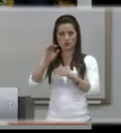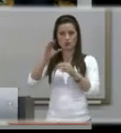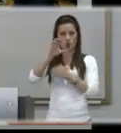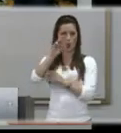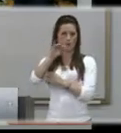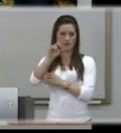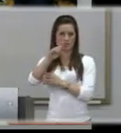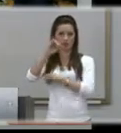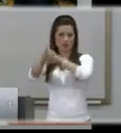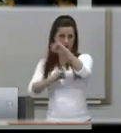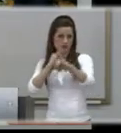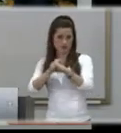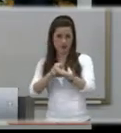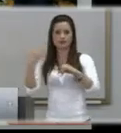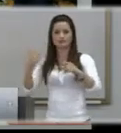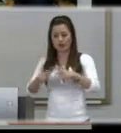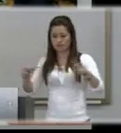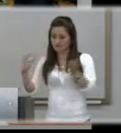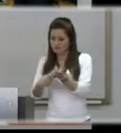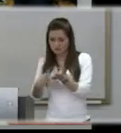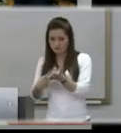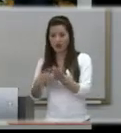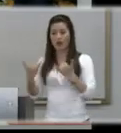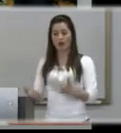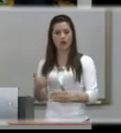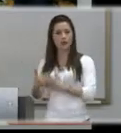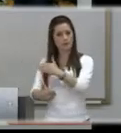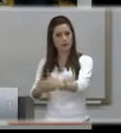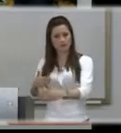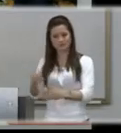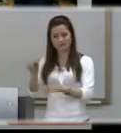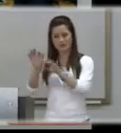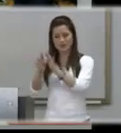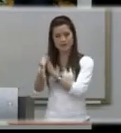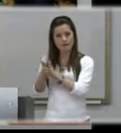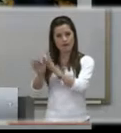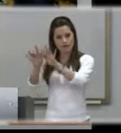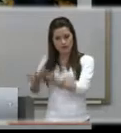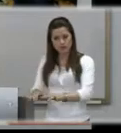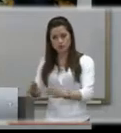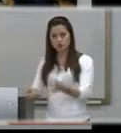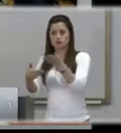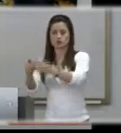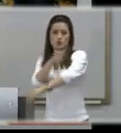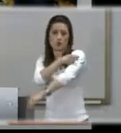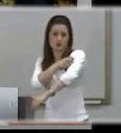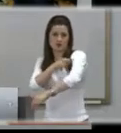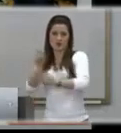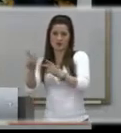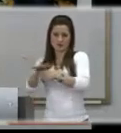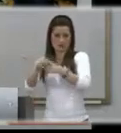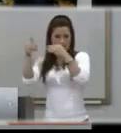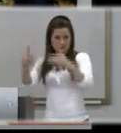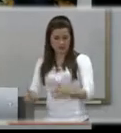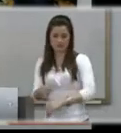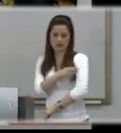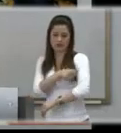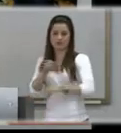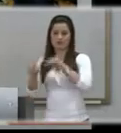Interamericana. Estamos en el proceso de desarrollar un informe sombra ante el Comité de Derechos de Personas con Discapacidad.